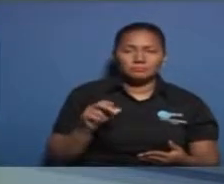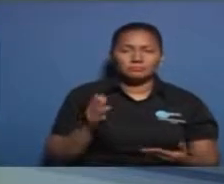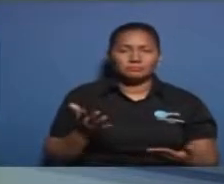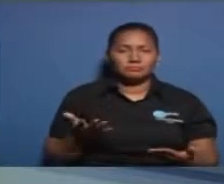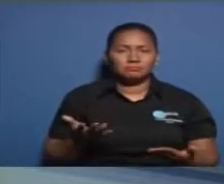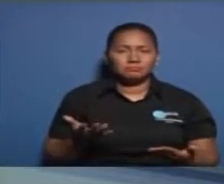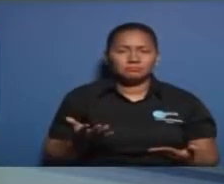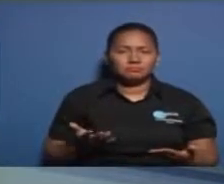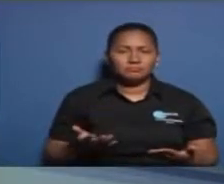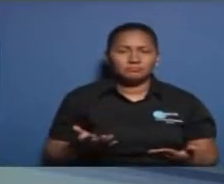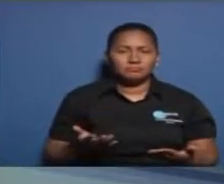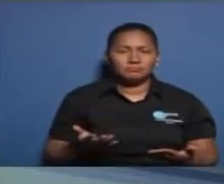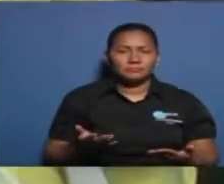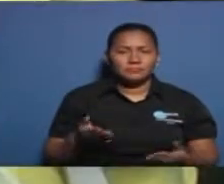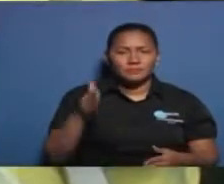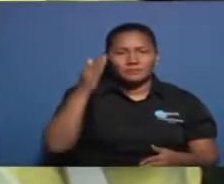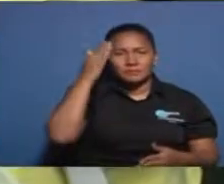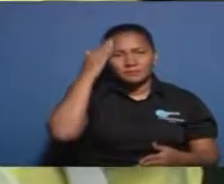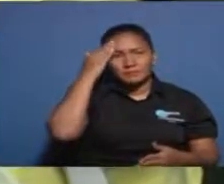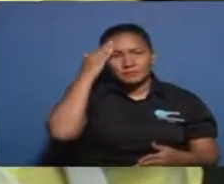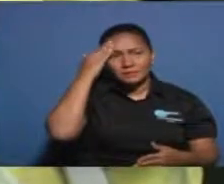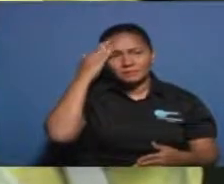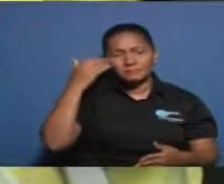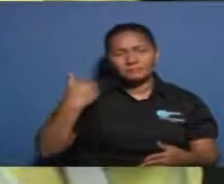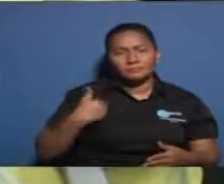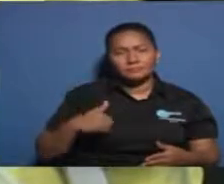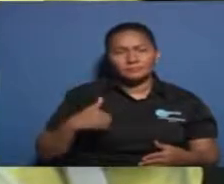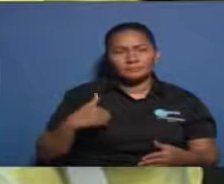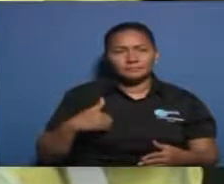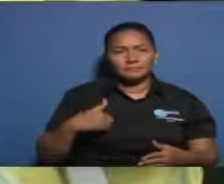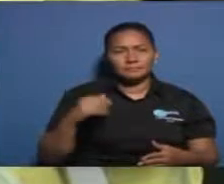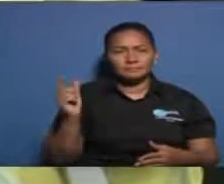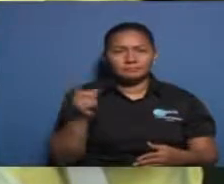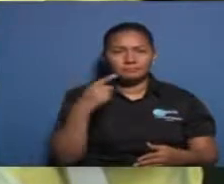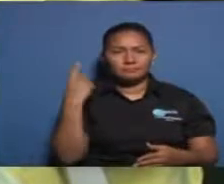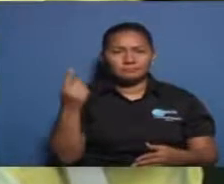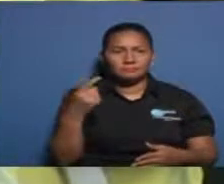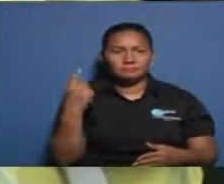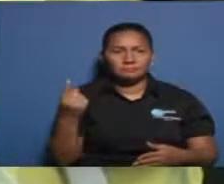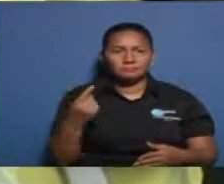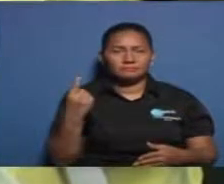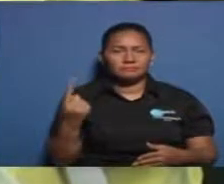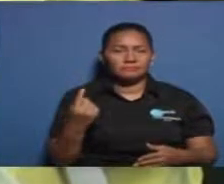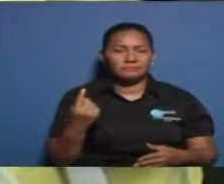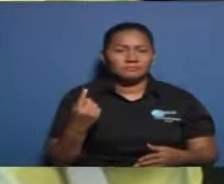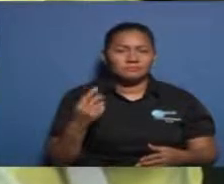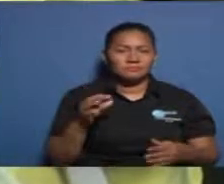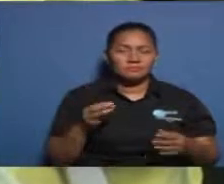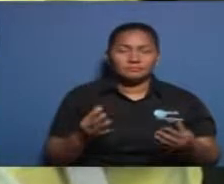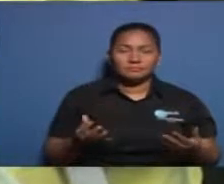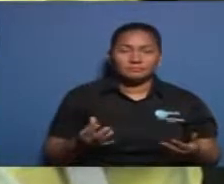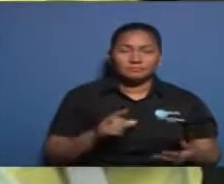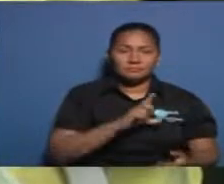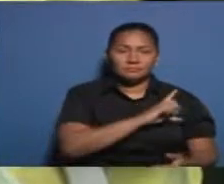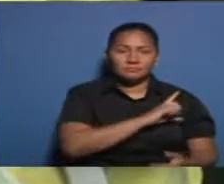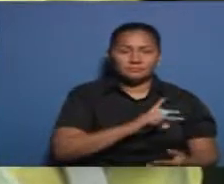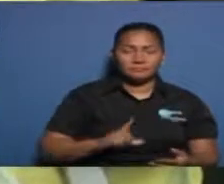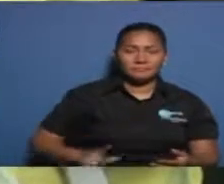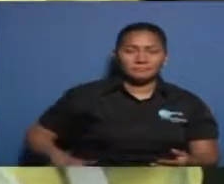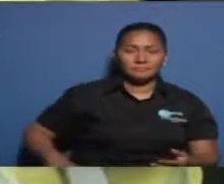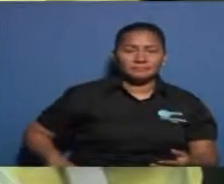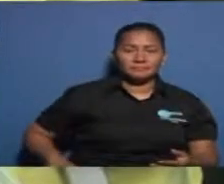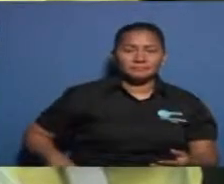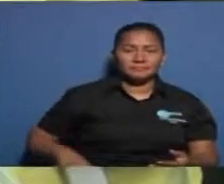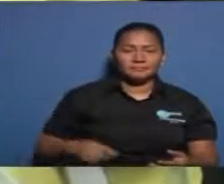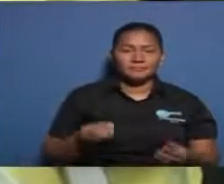consentido no somos conscientes la inmensa mayoría son varones y se habla de equiparidad dentro de él y está en la inmensa mayoría de